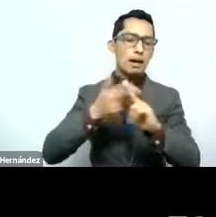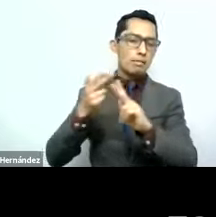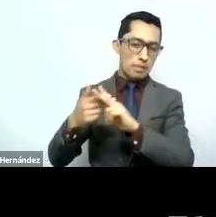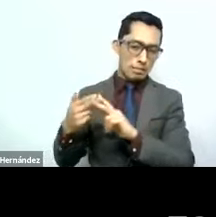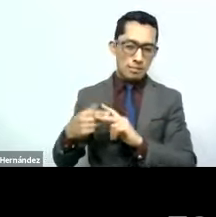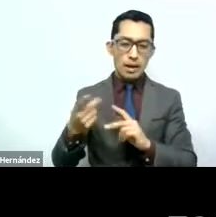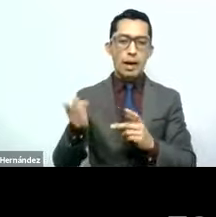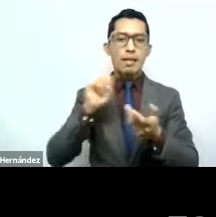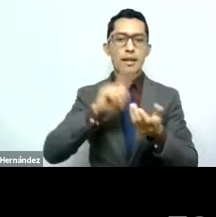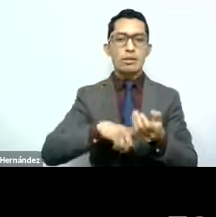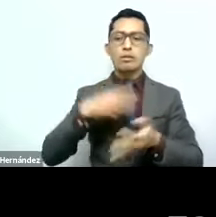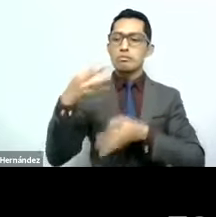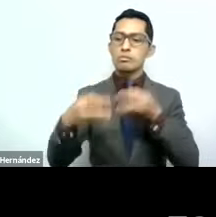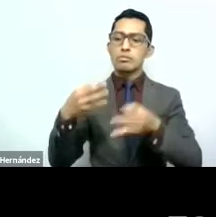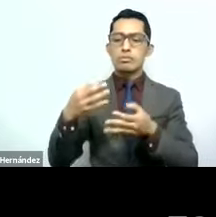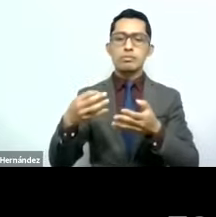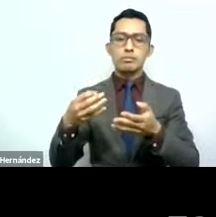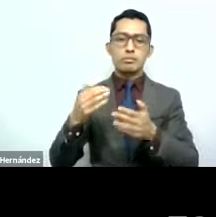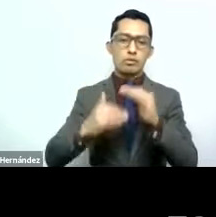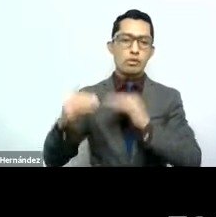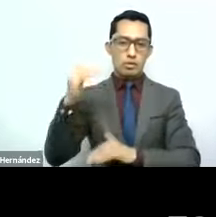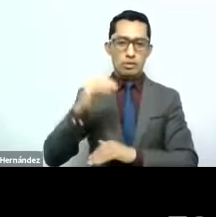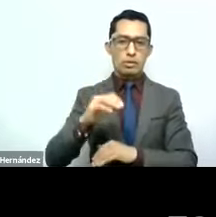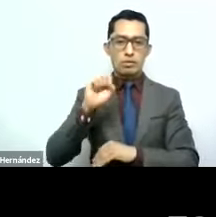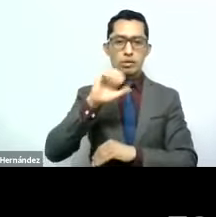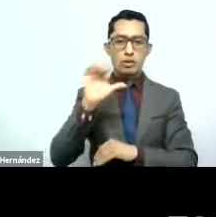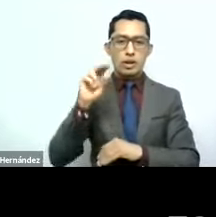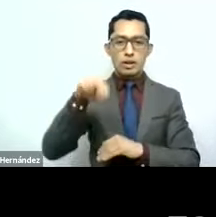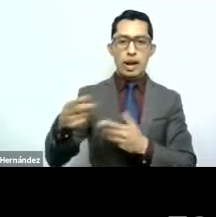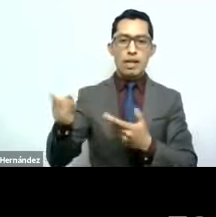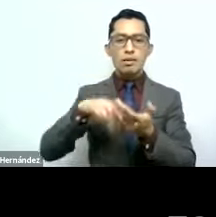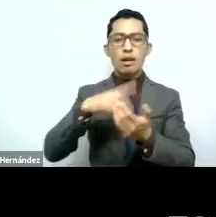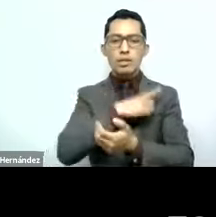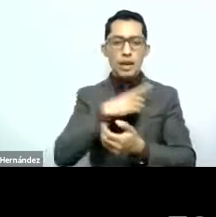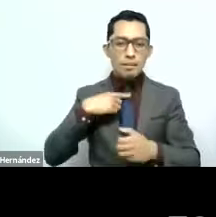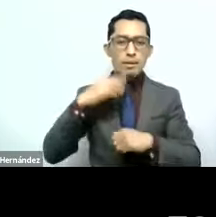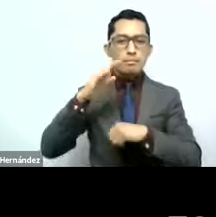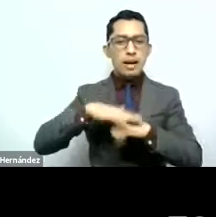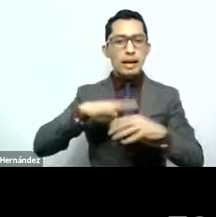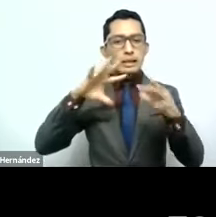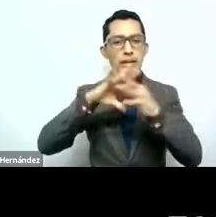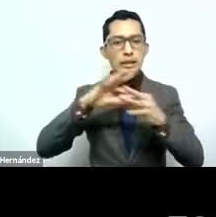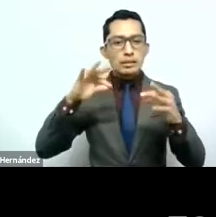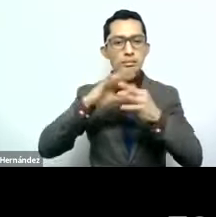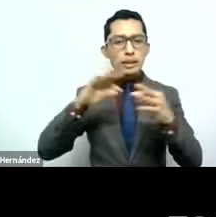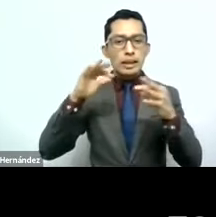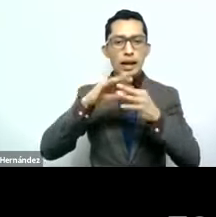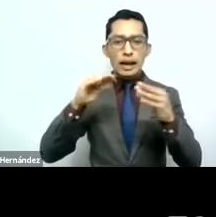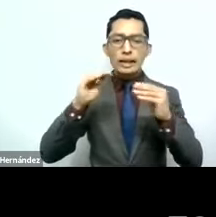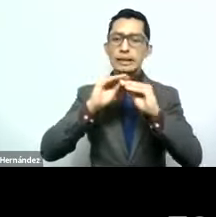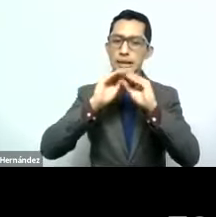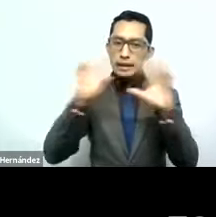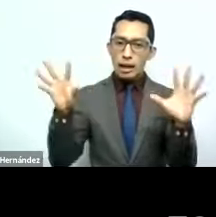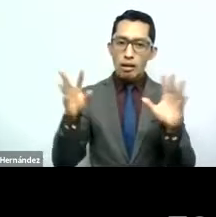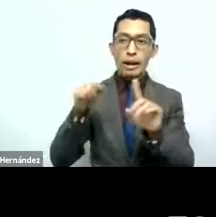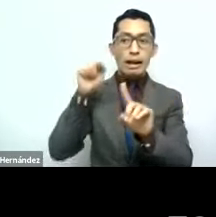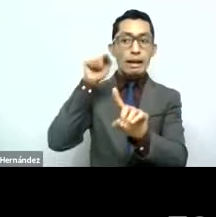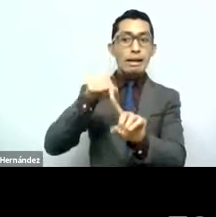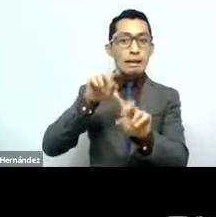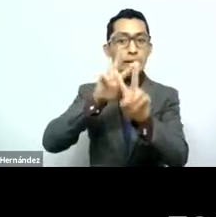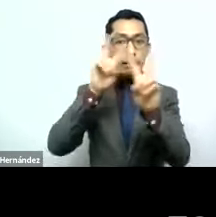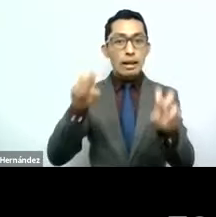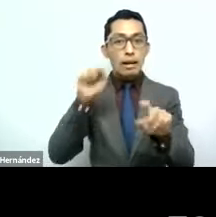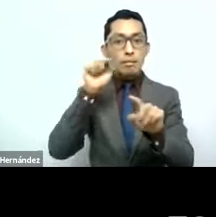de la Suprema Corte, creo que puede verse mucho más robustecido. Creo que este tema, especialmente